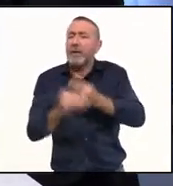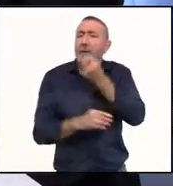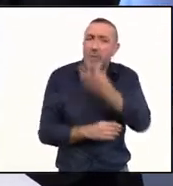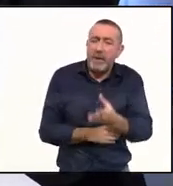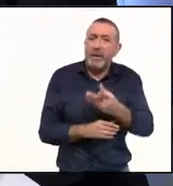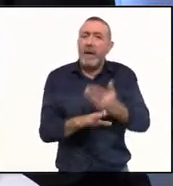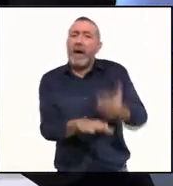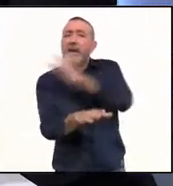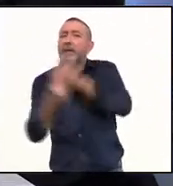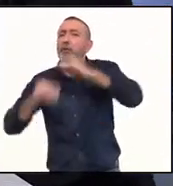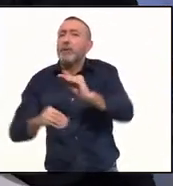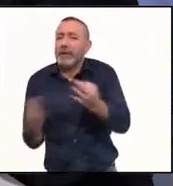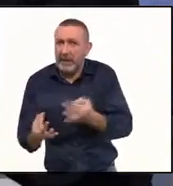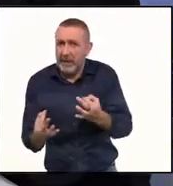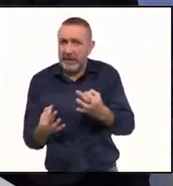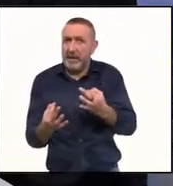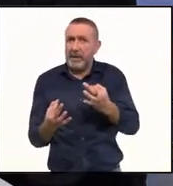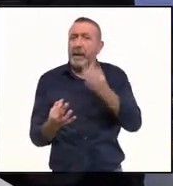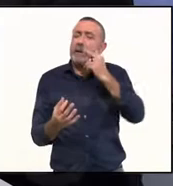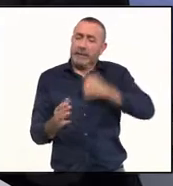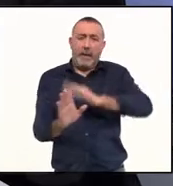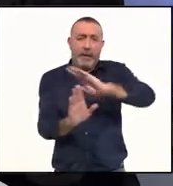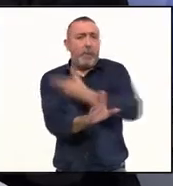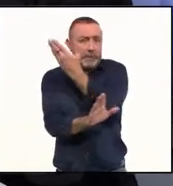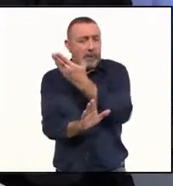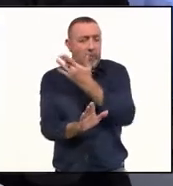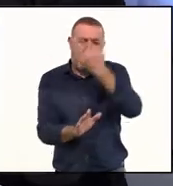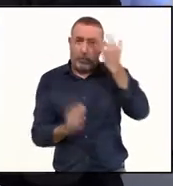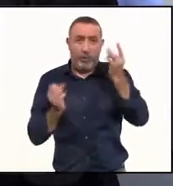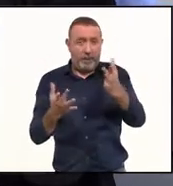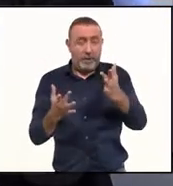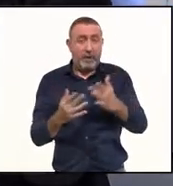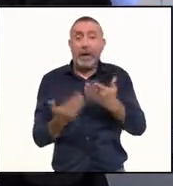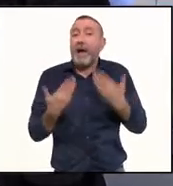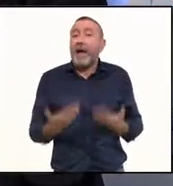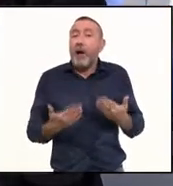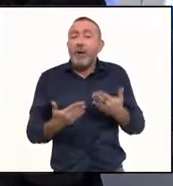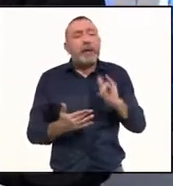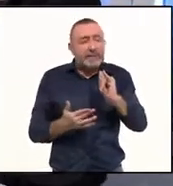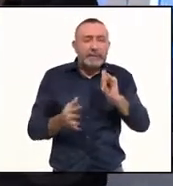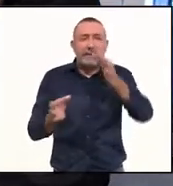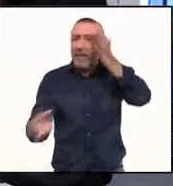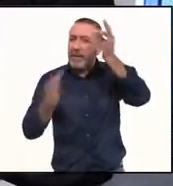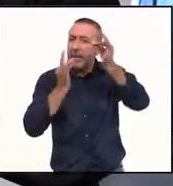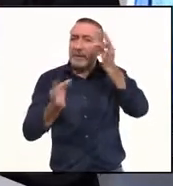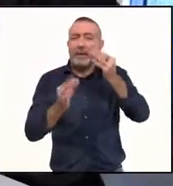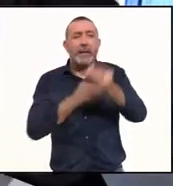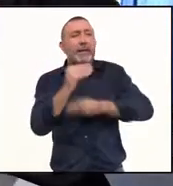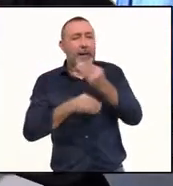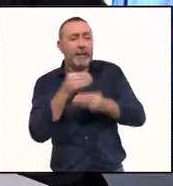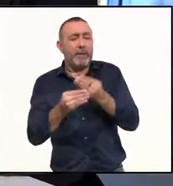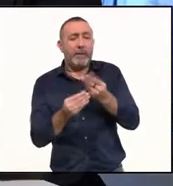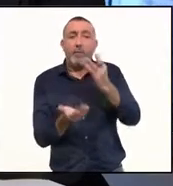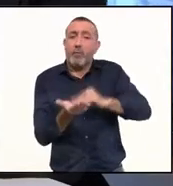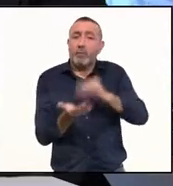pasado tenía que hacer por ejemplo creo que está superado en los medios serios y ahora hay cositas que vamos haciendo que la mayoría de